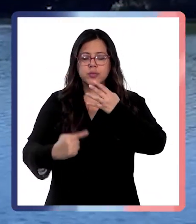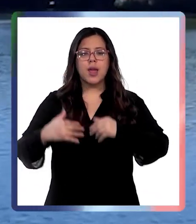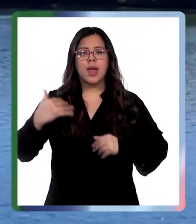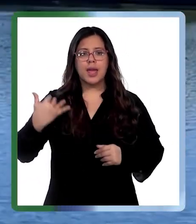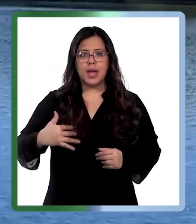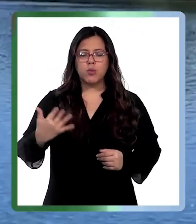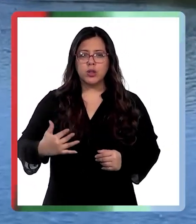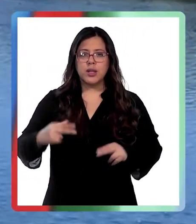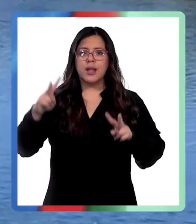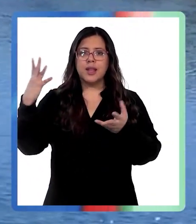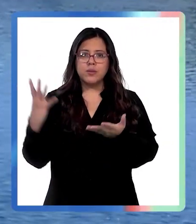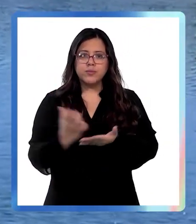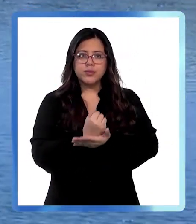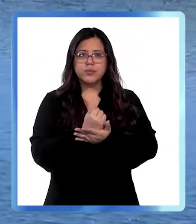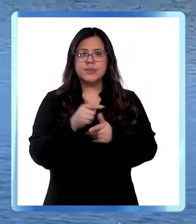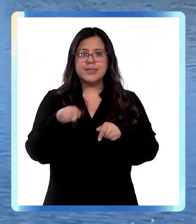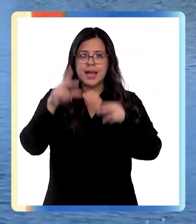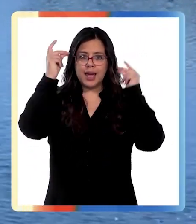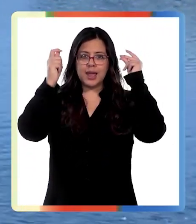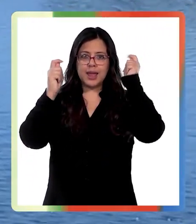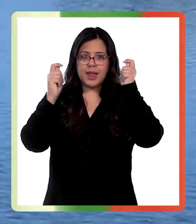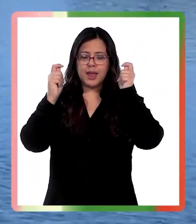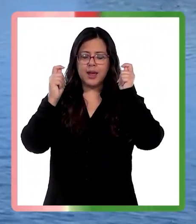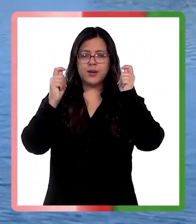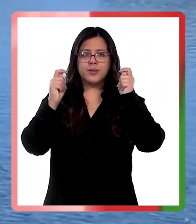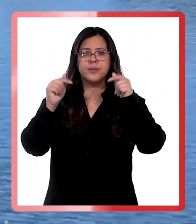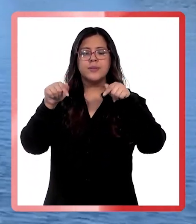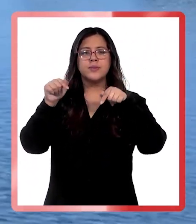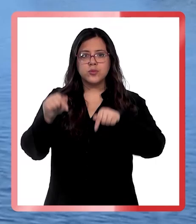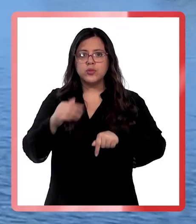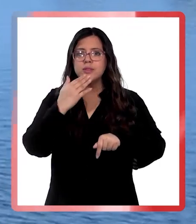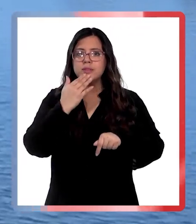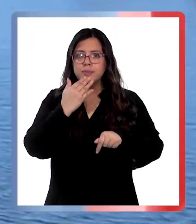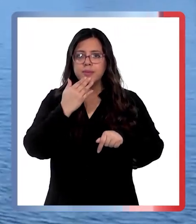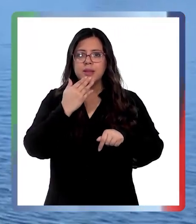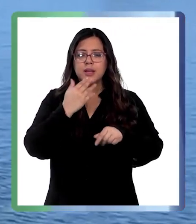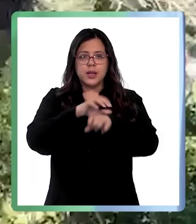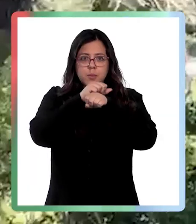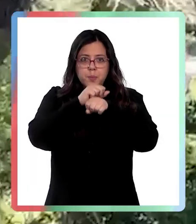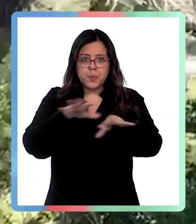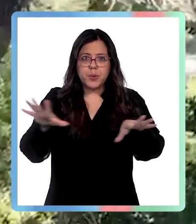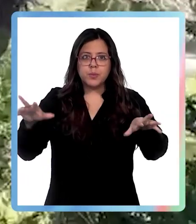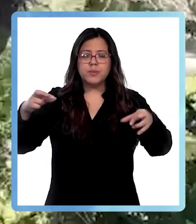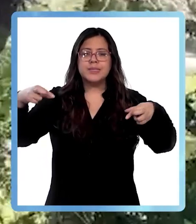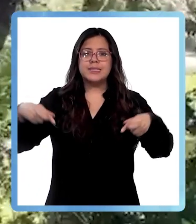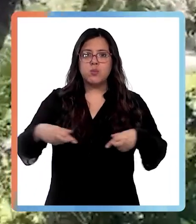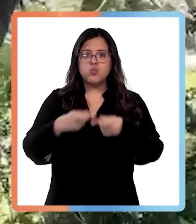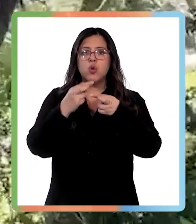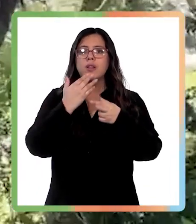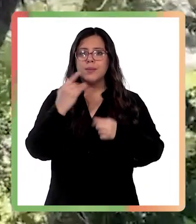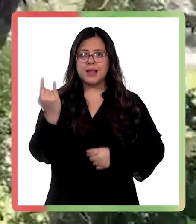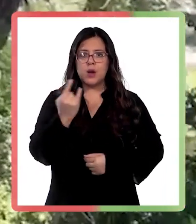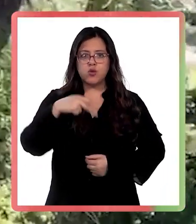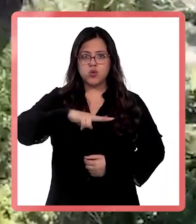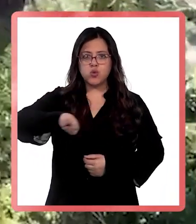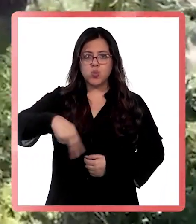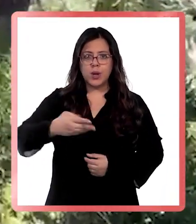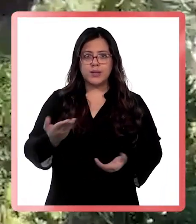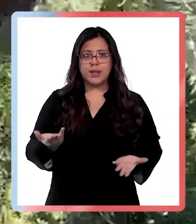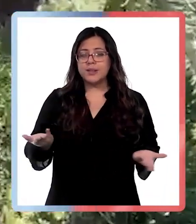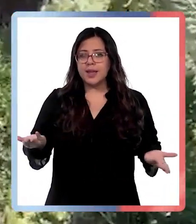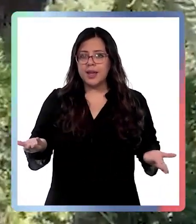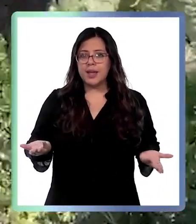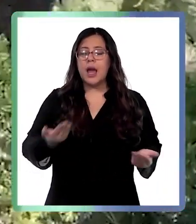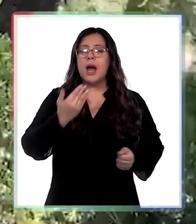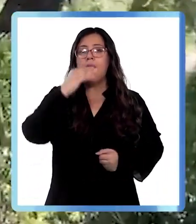forman parte sustantiva del éxito de esta iniciativa. Habla del alcance territorial del Campus Pucón y de nuestra universidad,